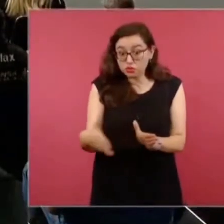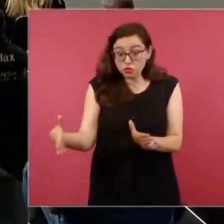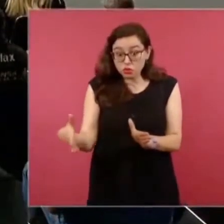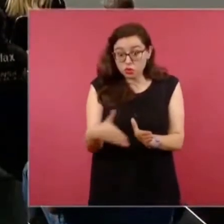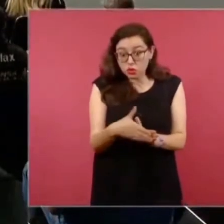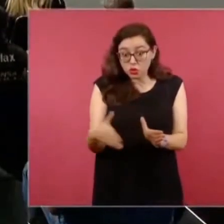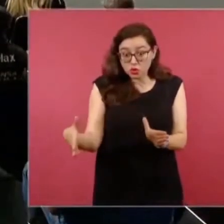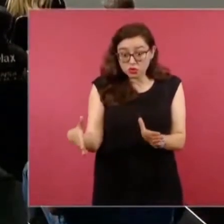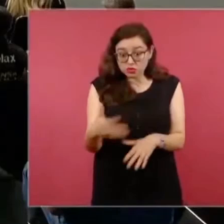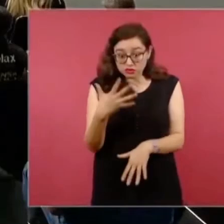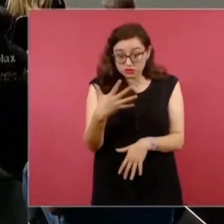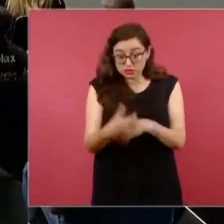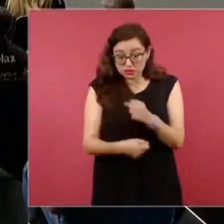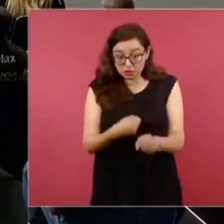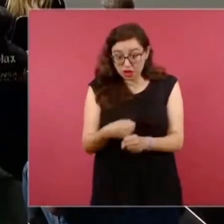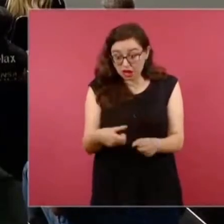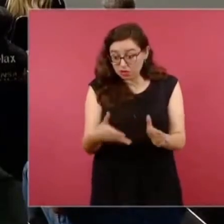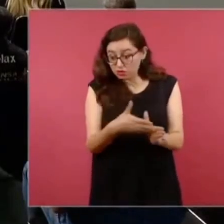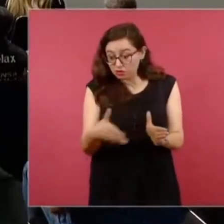novedad, que es un refrito.